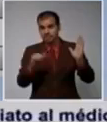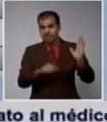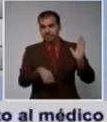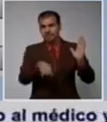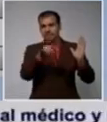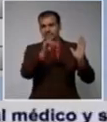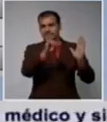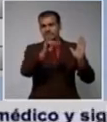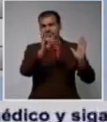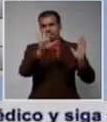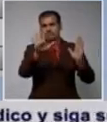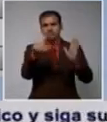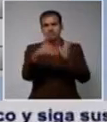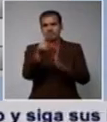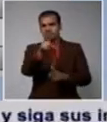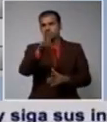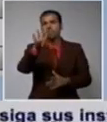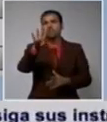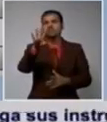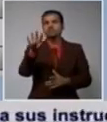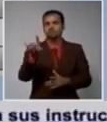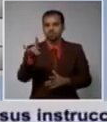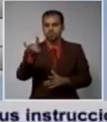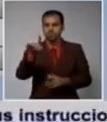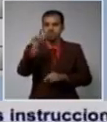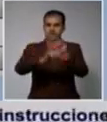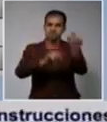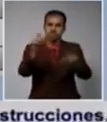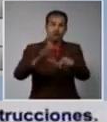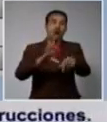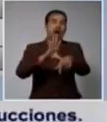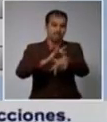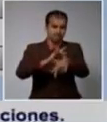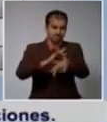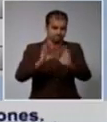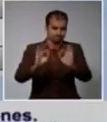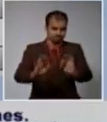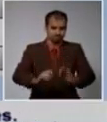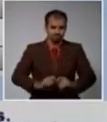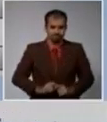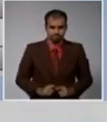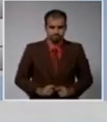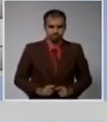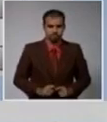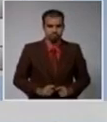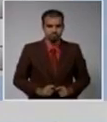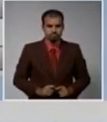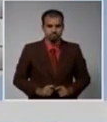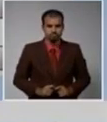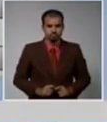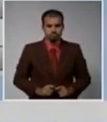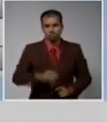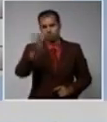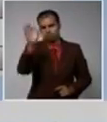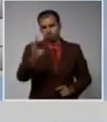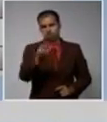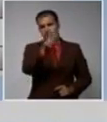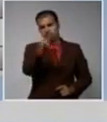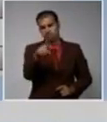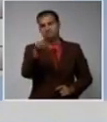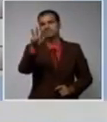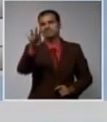65.149 personas con COVID-19. Estamos hablando de una positividad del